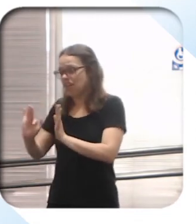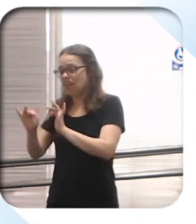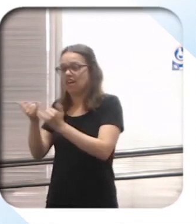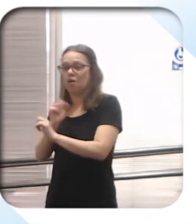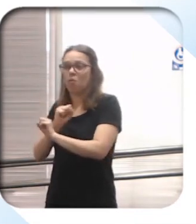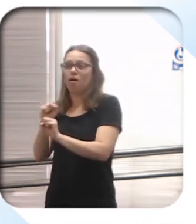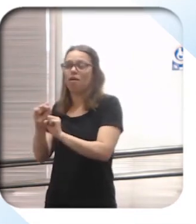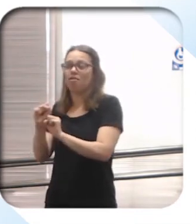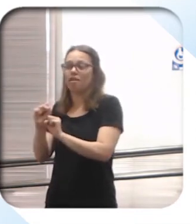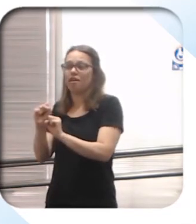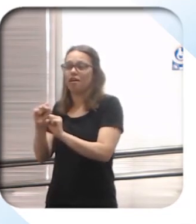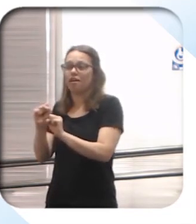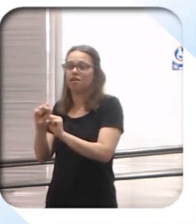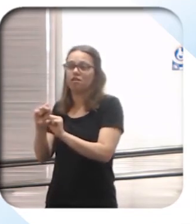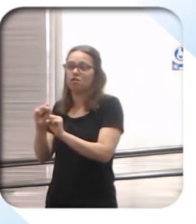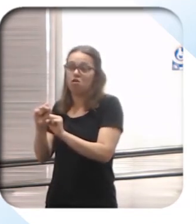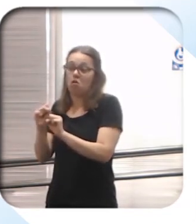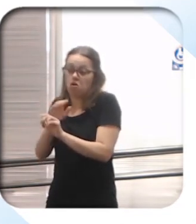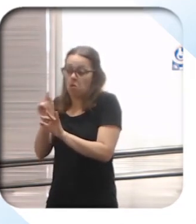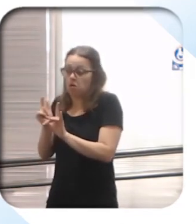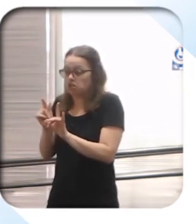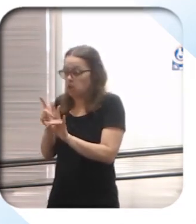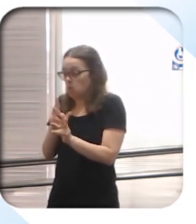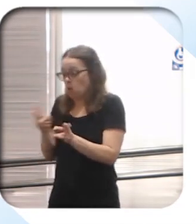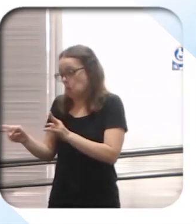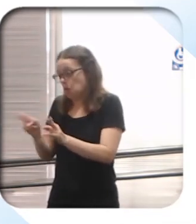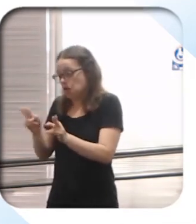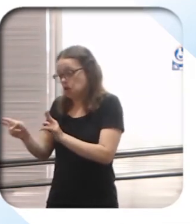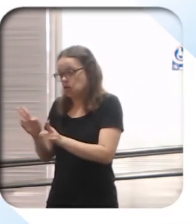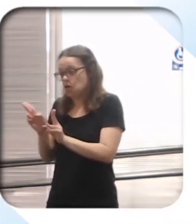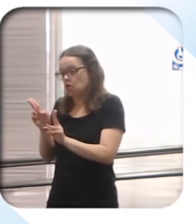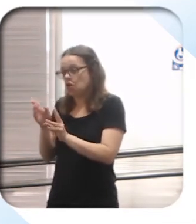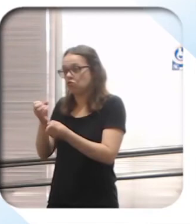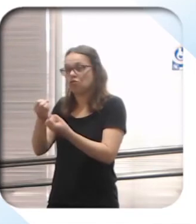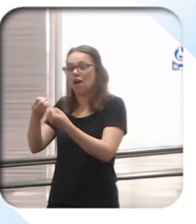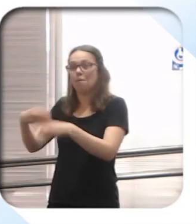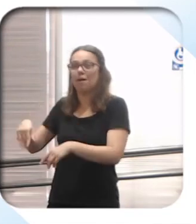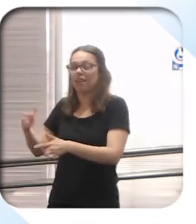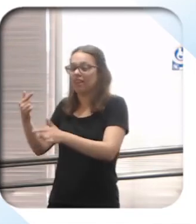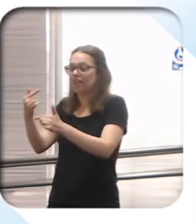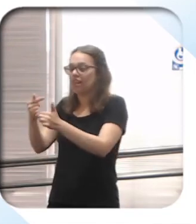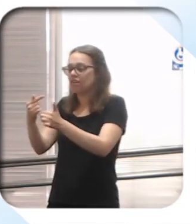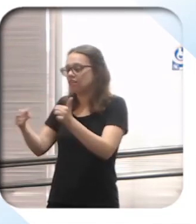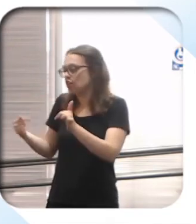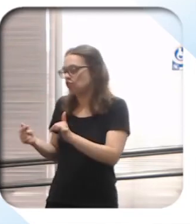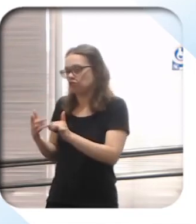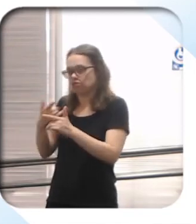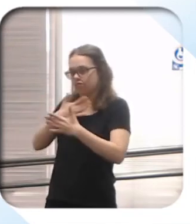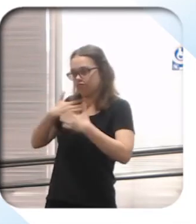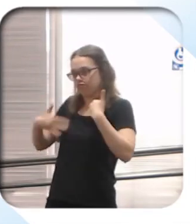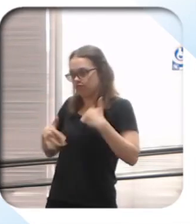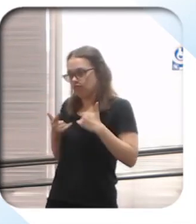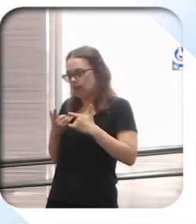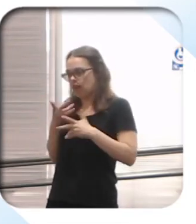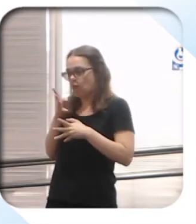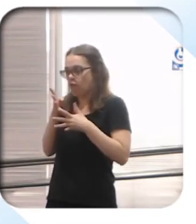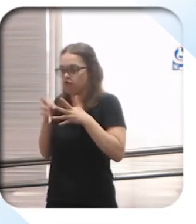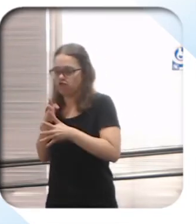quedar, o que sea transitorio, y es una pérdida de ciertas funciones de la